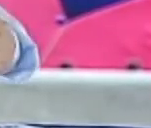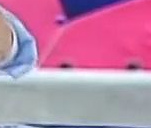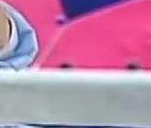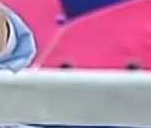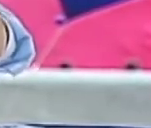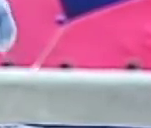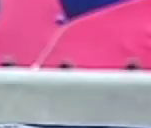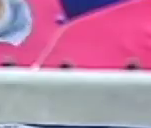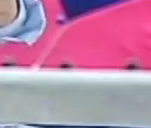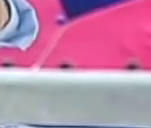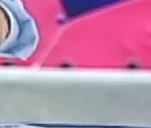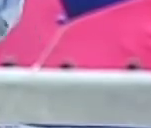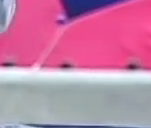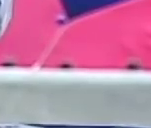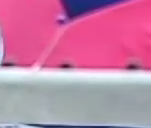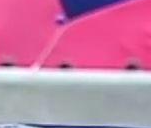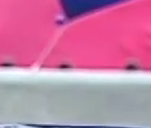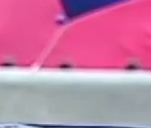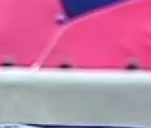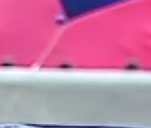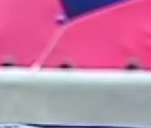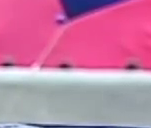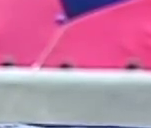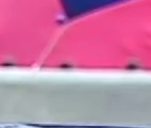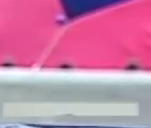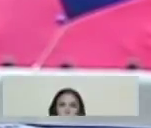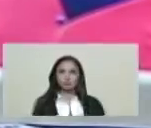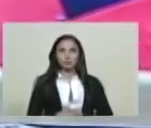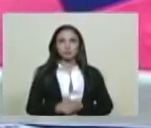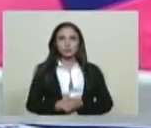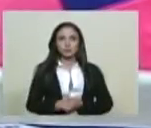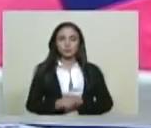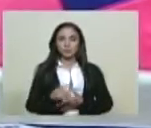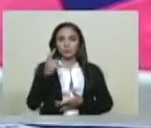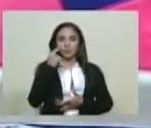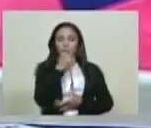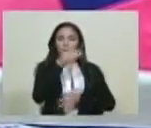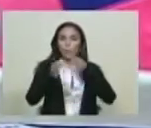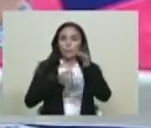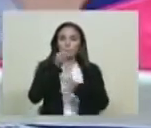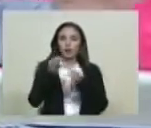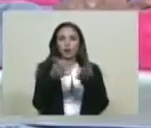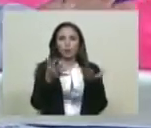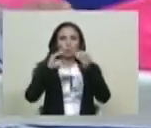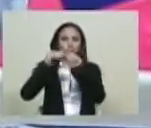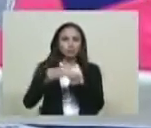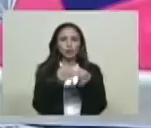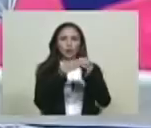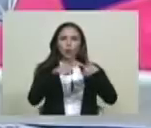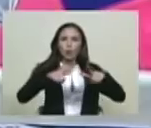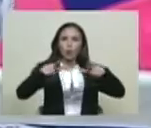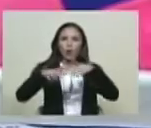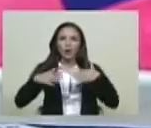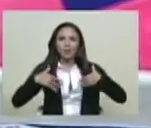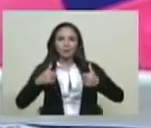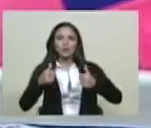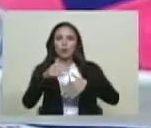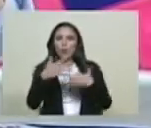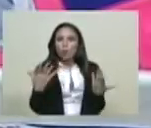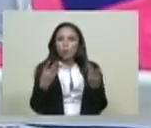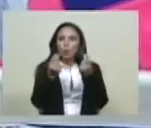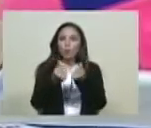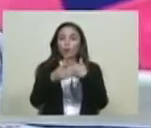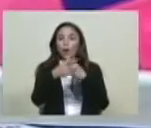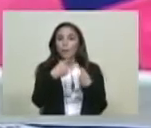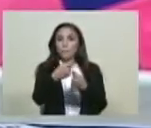el 50% promedio de los centros de Barrio Adentro van a estar de primer nivel y con la mejor